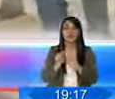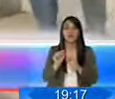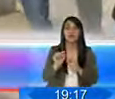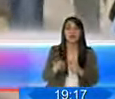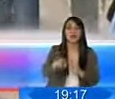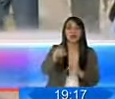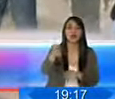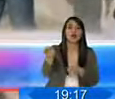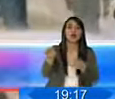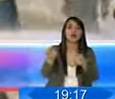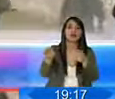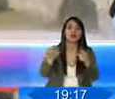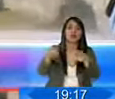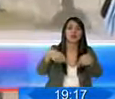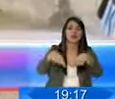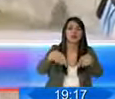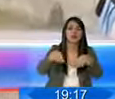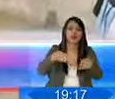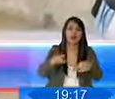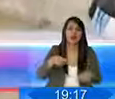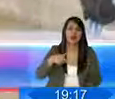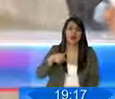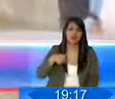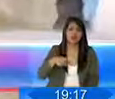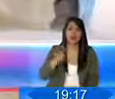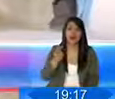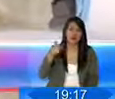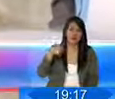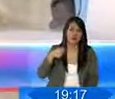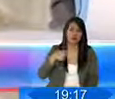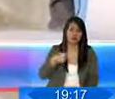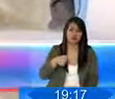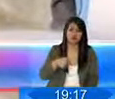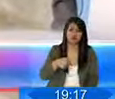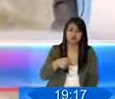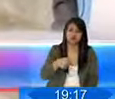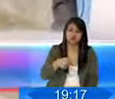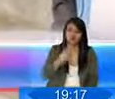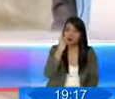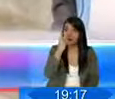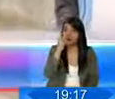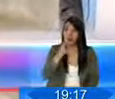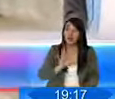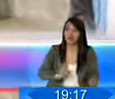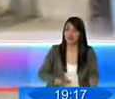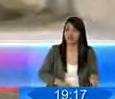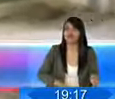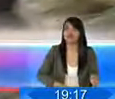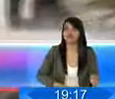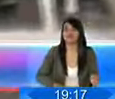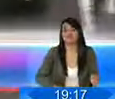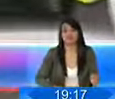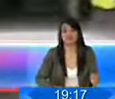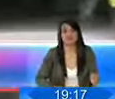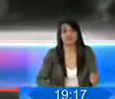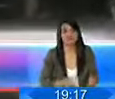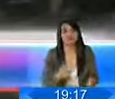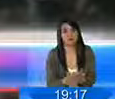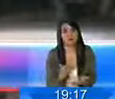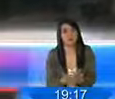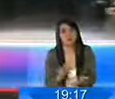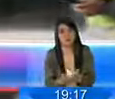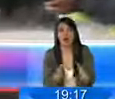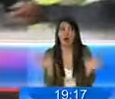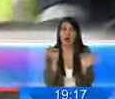momento. Efectivamente, por la velocidad de los vehículos pequeños son los que quieren ocultarse con los vehículos grandes